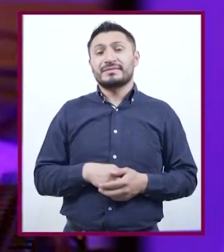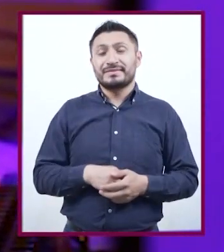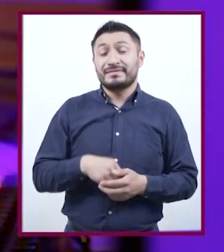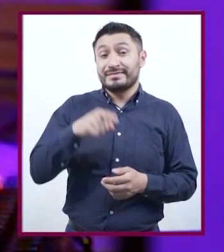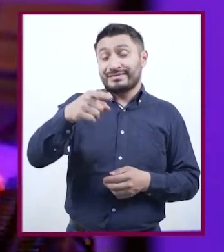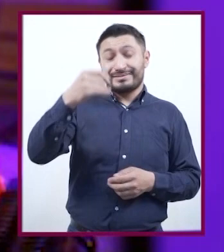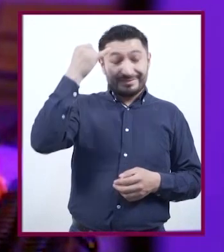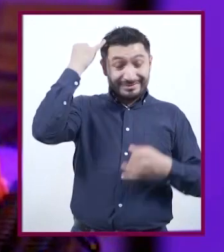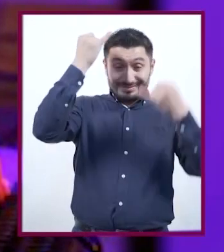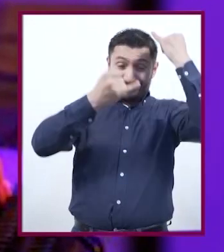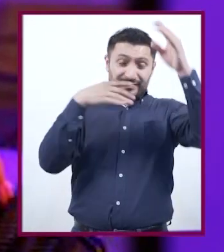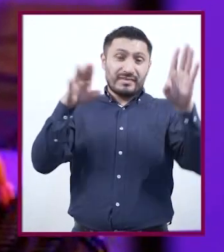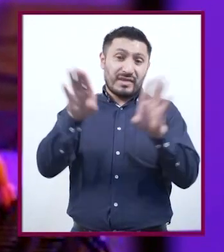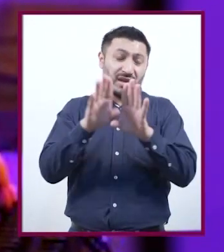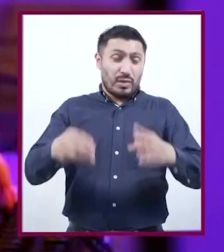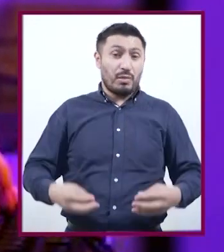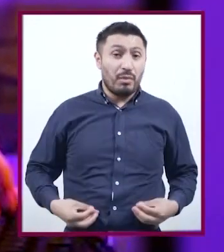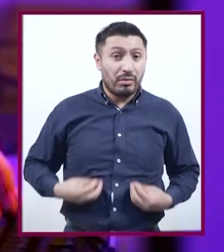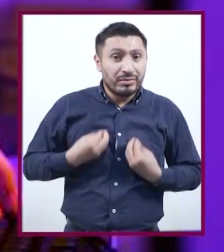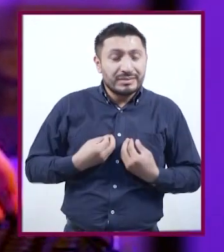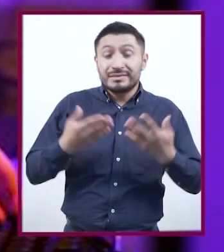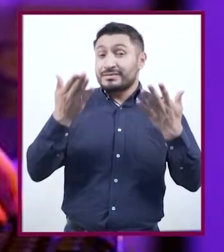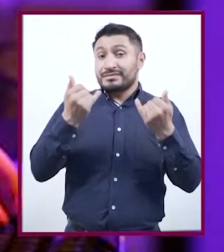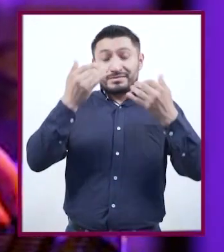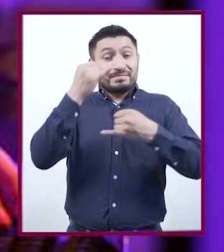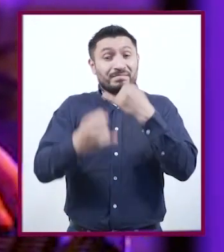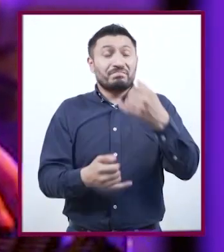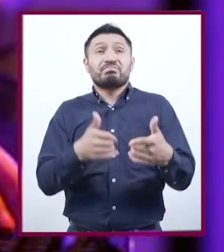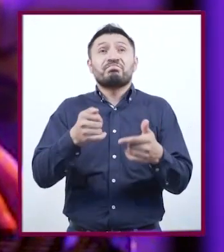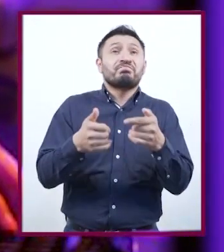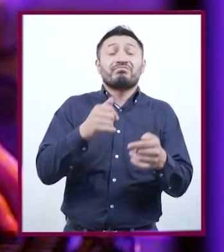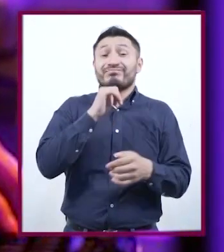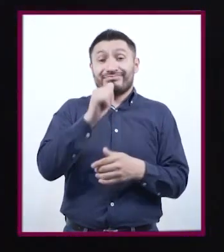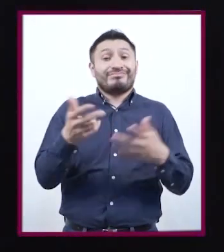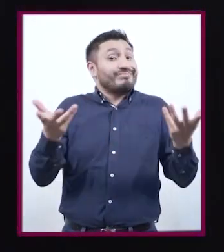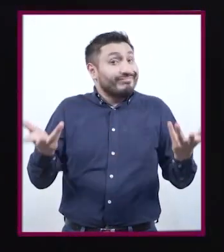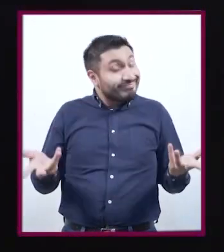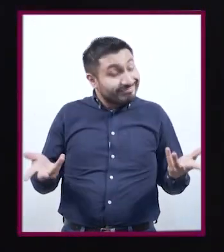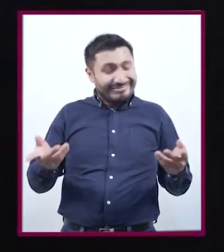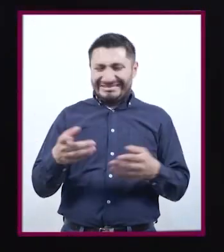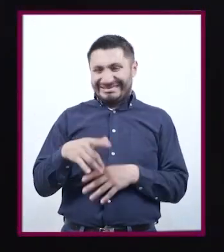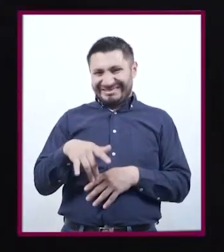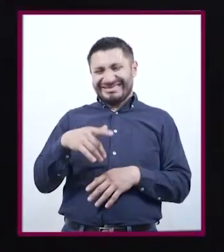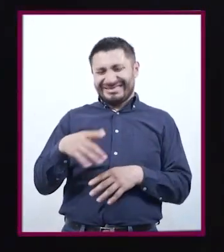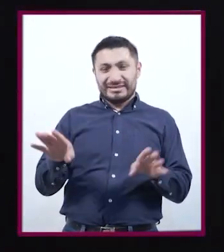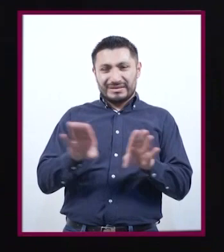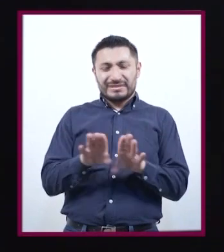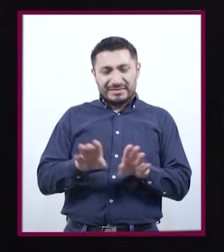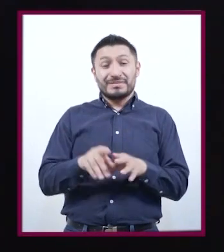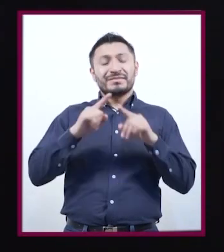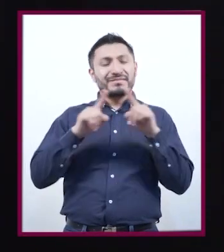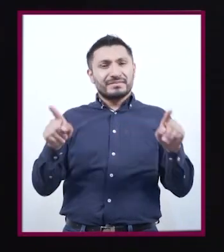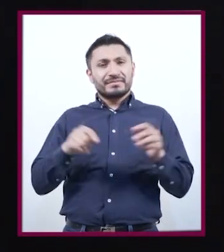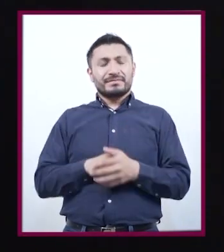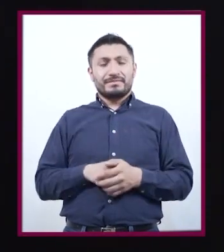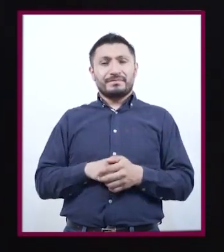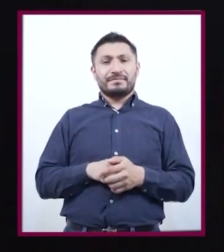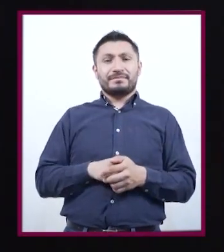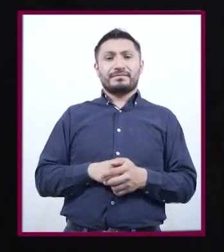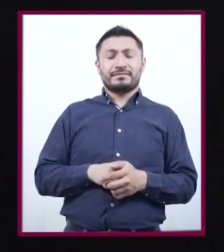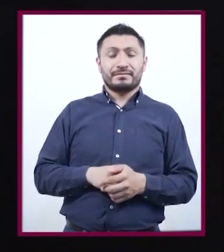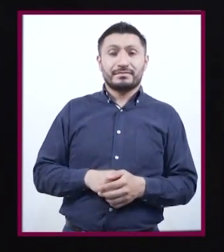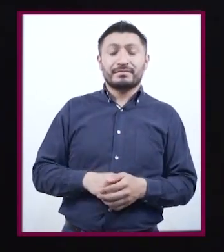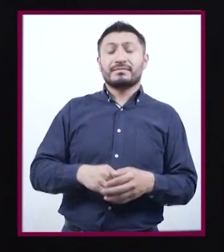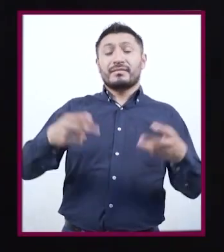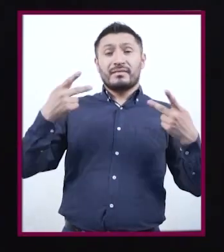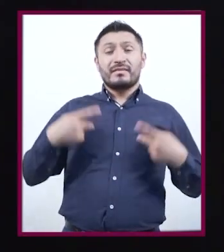mundo. ¿Te imaginas cómo serían nuestras vidas sin todos estos inventos? Aunque sus orígenes son controversiales, la inventiva que la